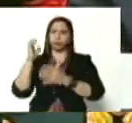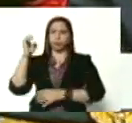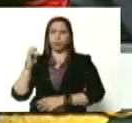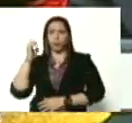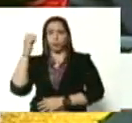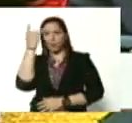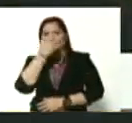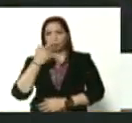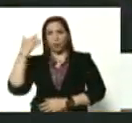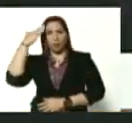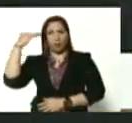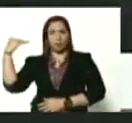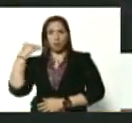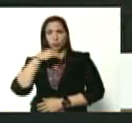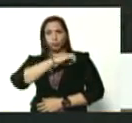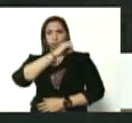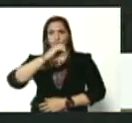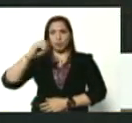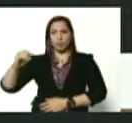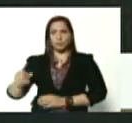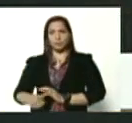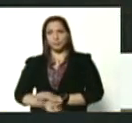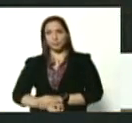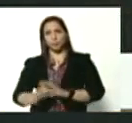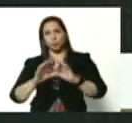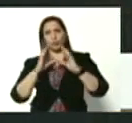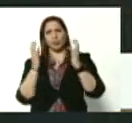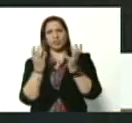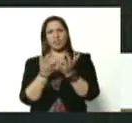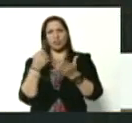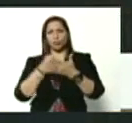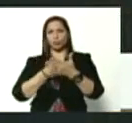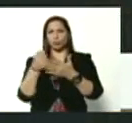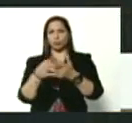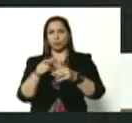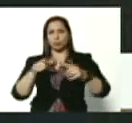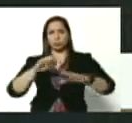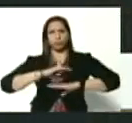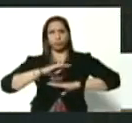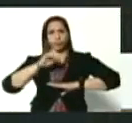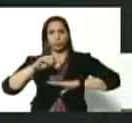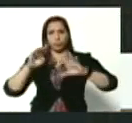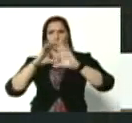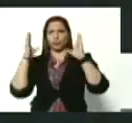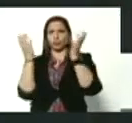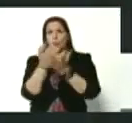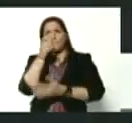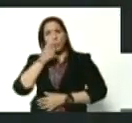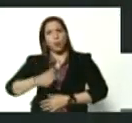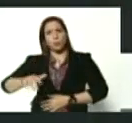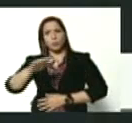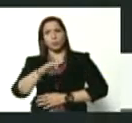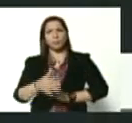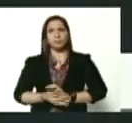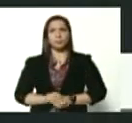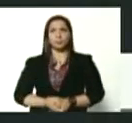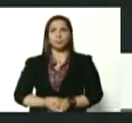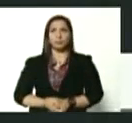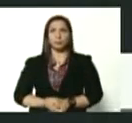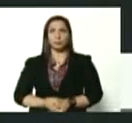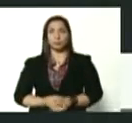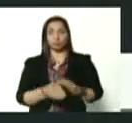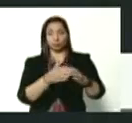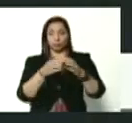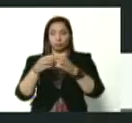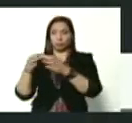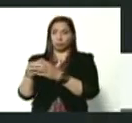áfrica asia y oceanía globalizada en las luchas locales y globales de los pueblos clases y